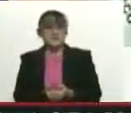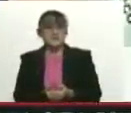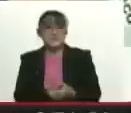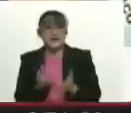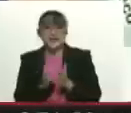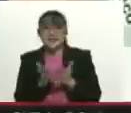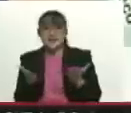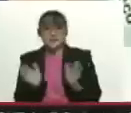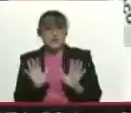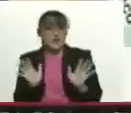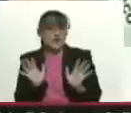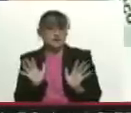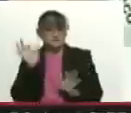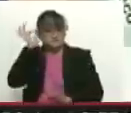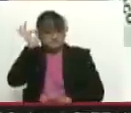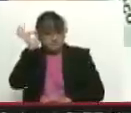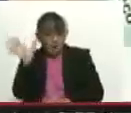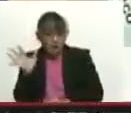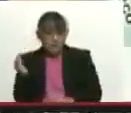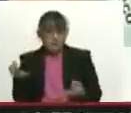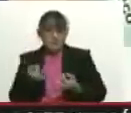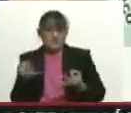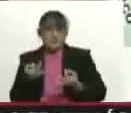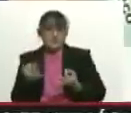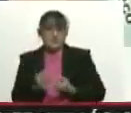libros totalmente